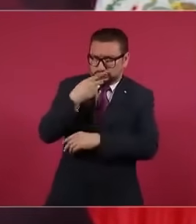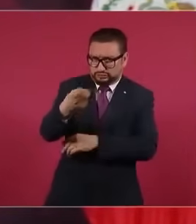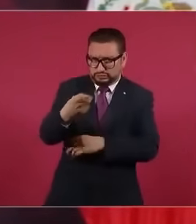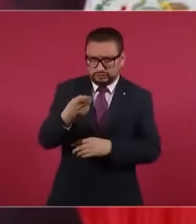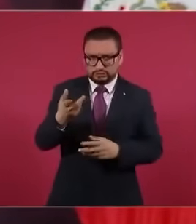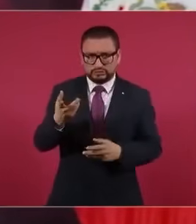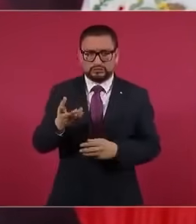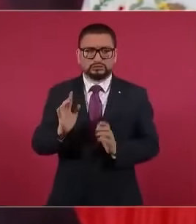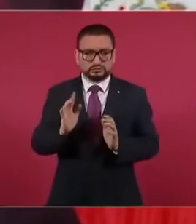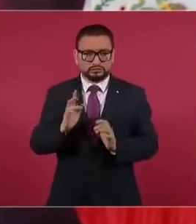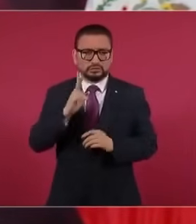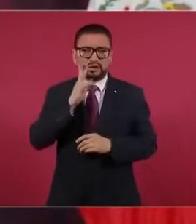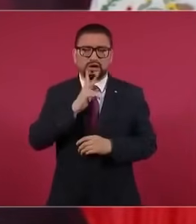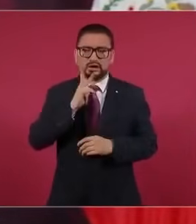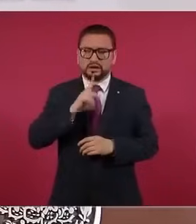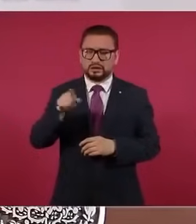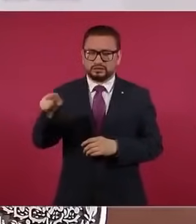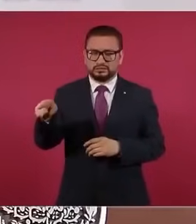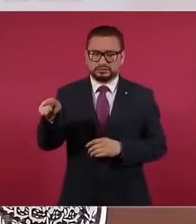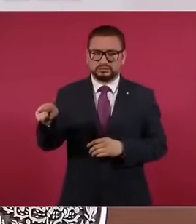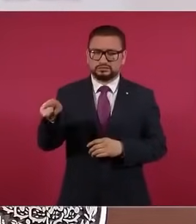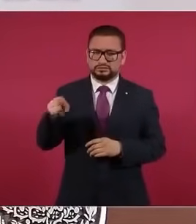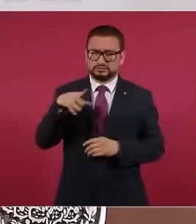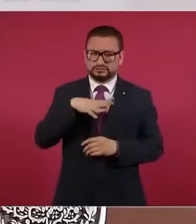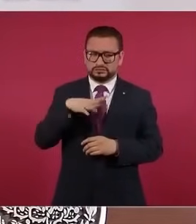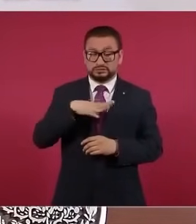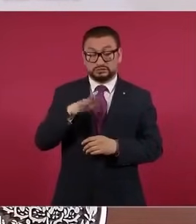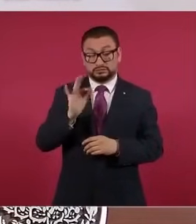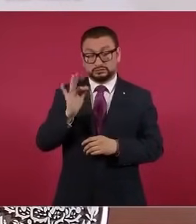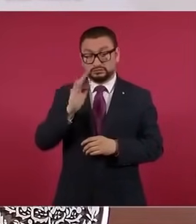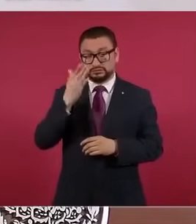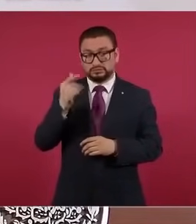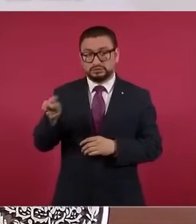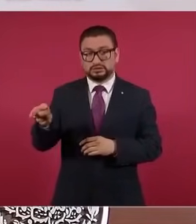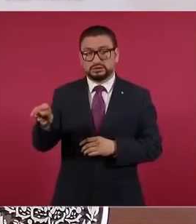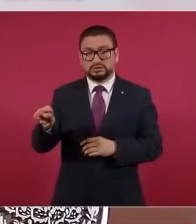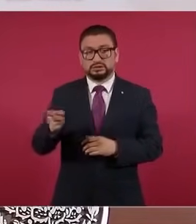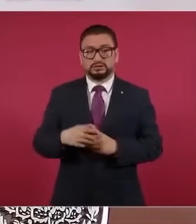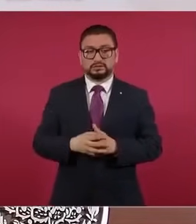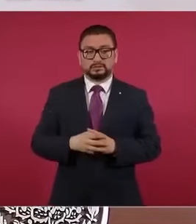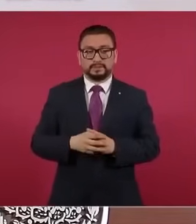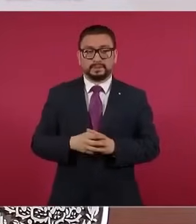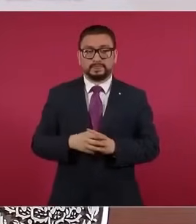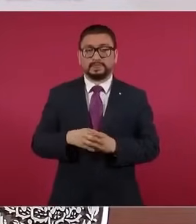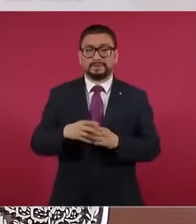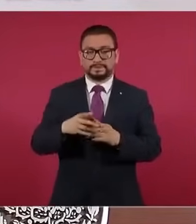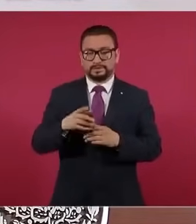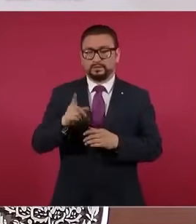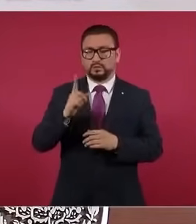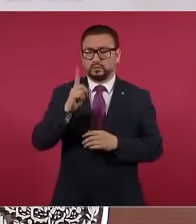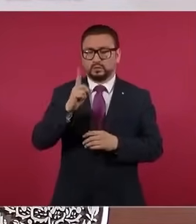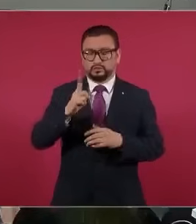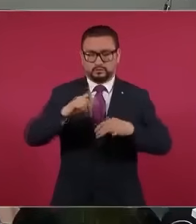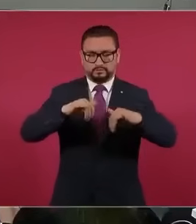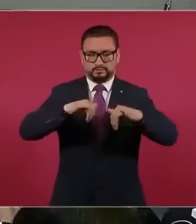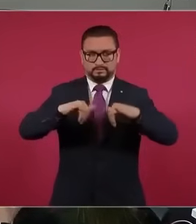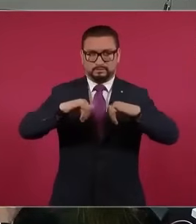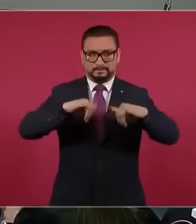A ver si no tienes de casualidad un mapa